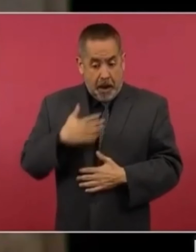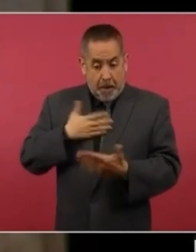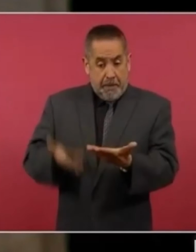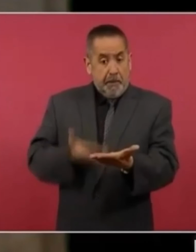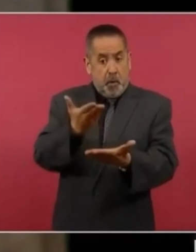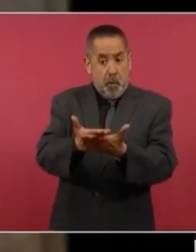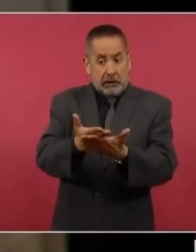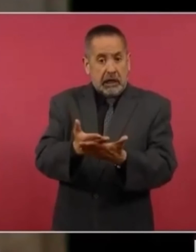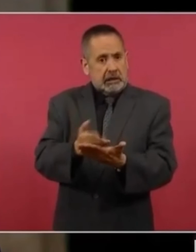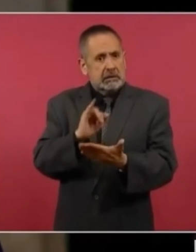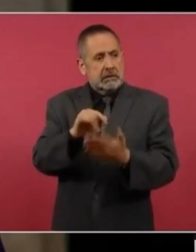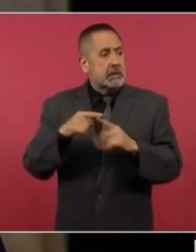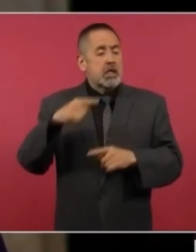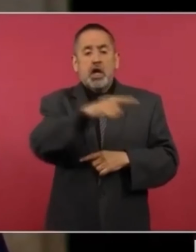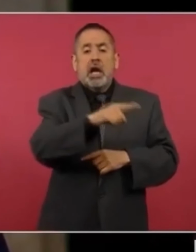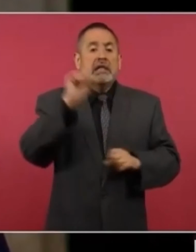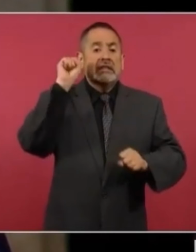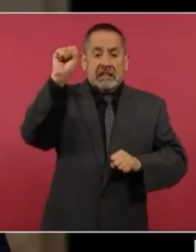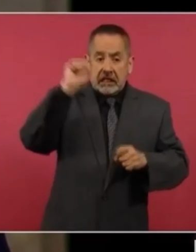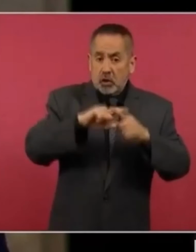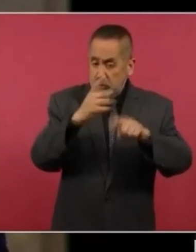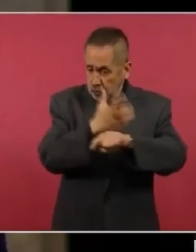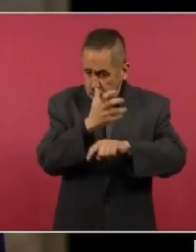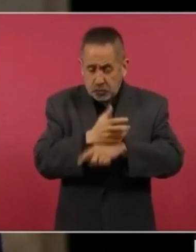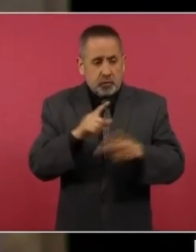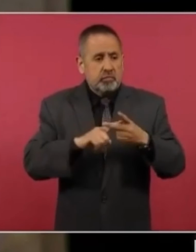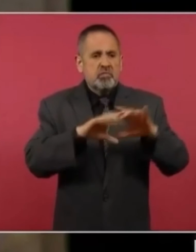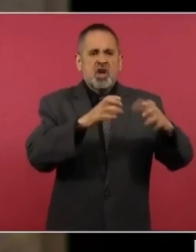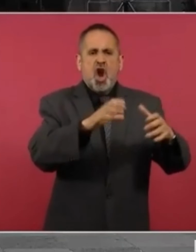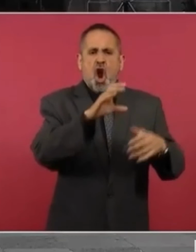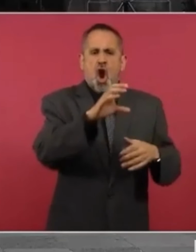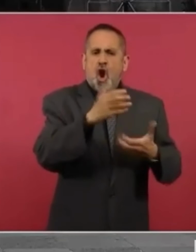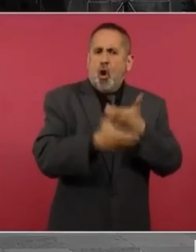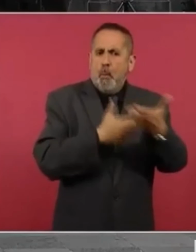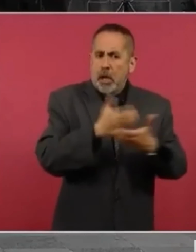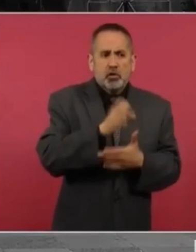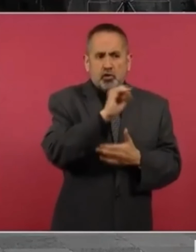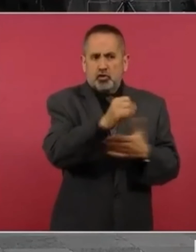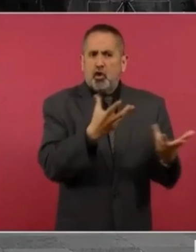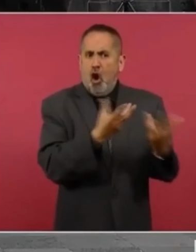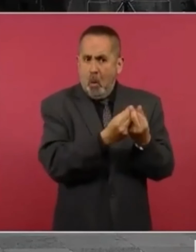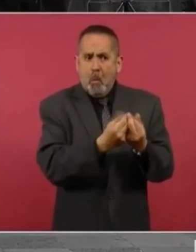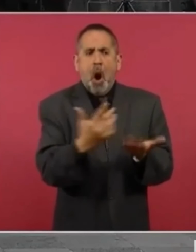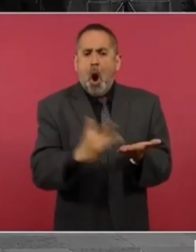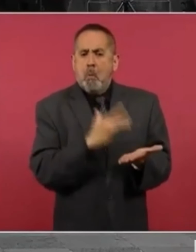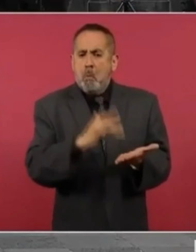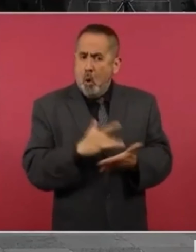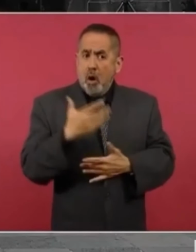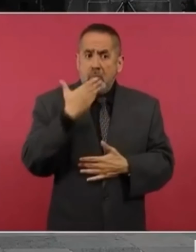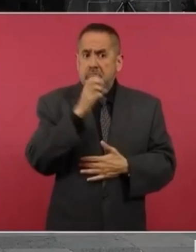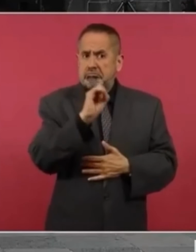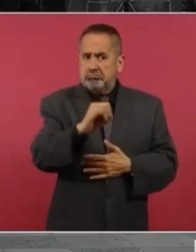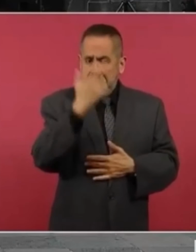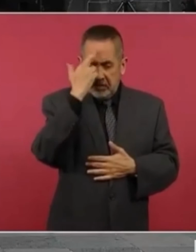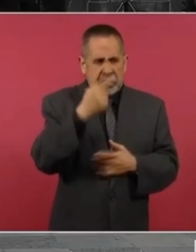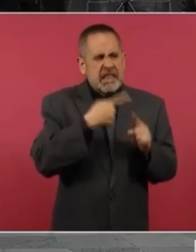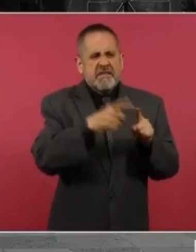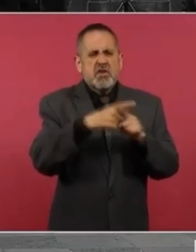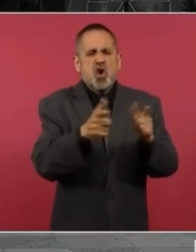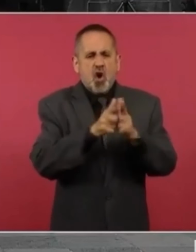movimiento sindical estadounidense, la Cámara de Comercio, es una coalición extraña, y por una variedad de